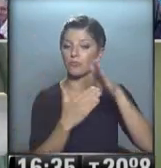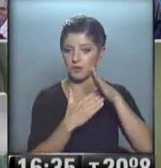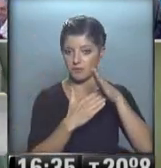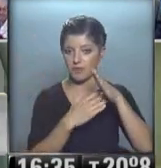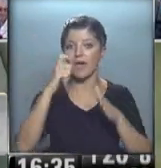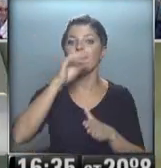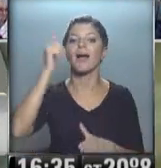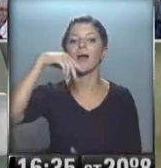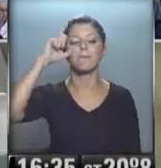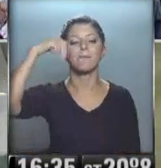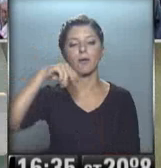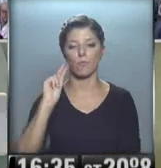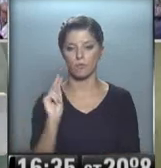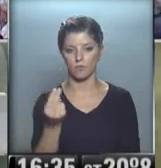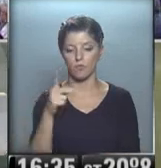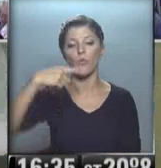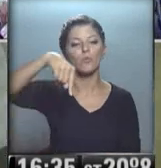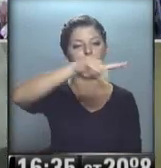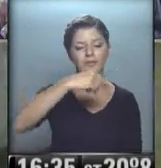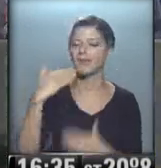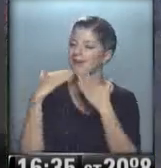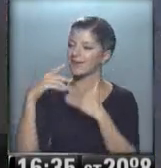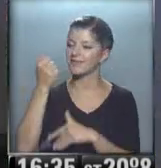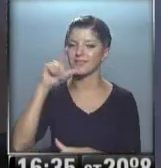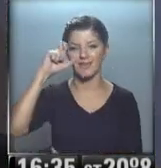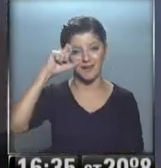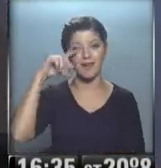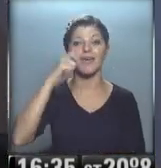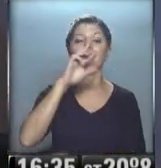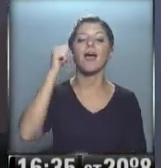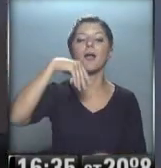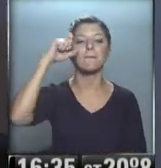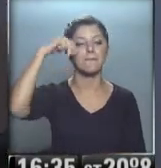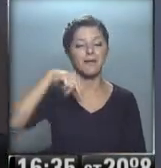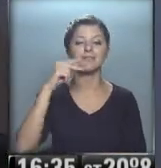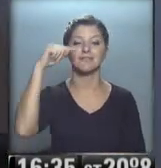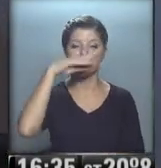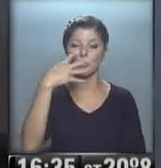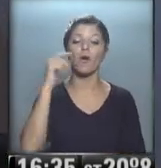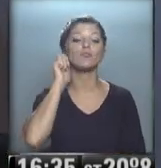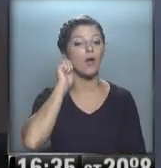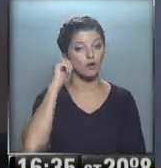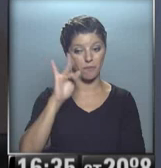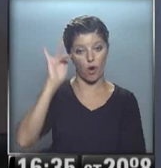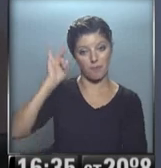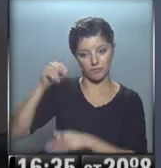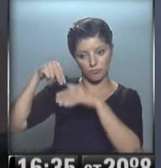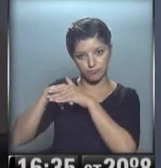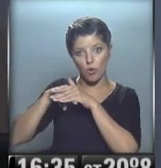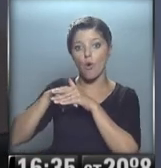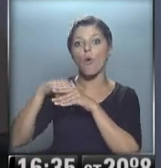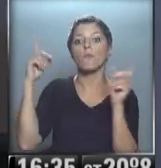Carmen Argibay. Ustedes en estudios. Gracias, Alejandro. Carmen Argibay, 74 años, estaba internada desde el miércoles pasado a propósito de un